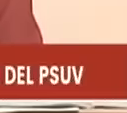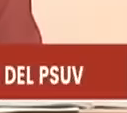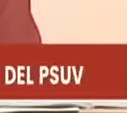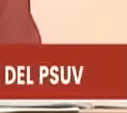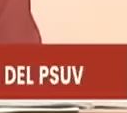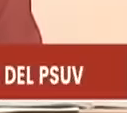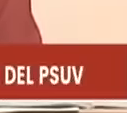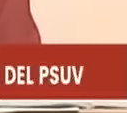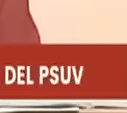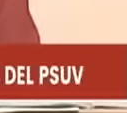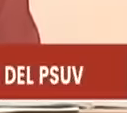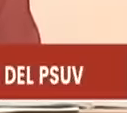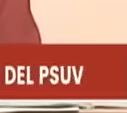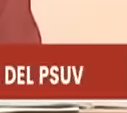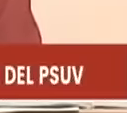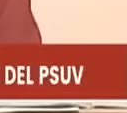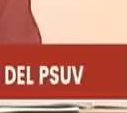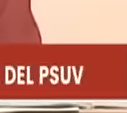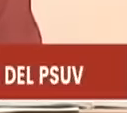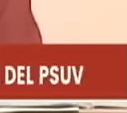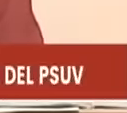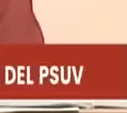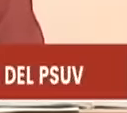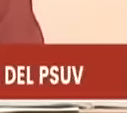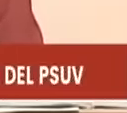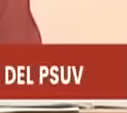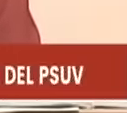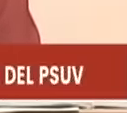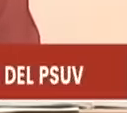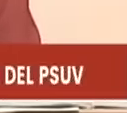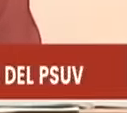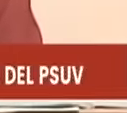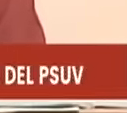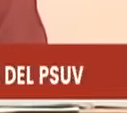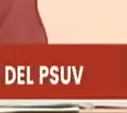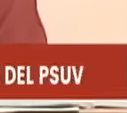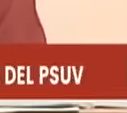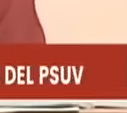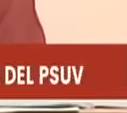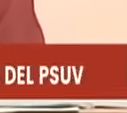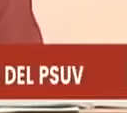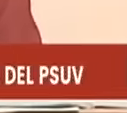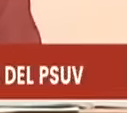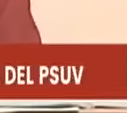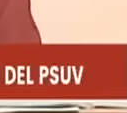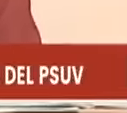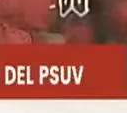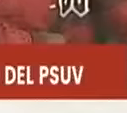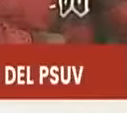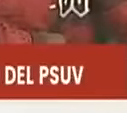seremos en este tema. Bueno, muy dedicado,